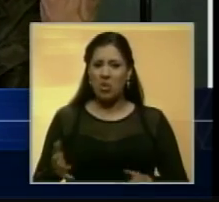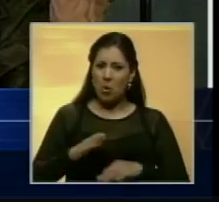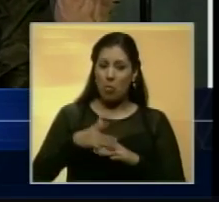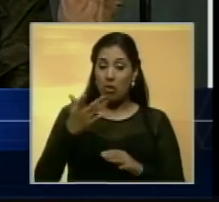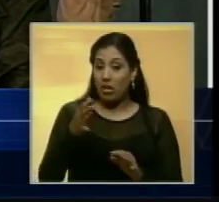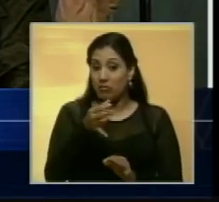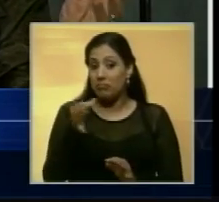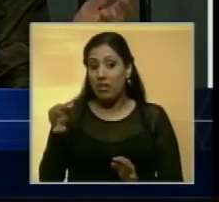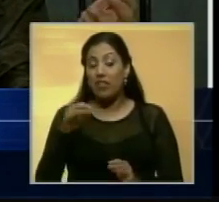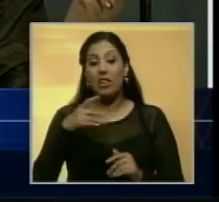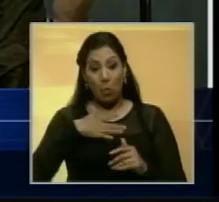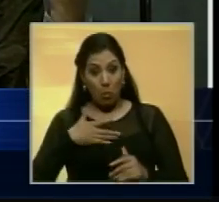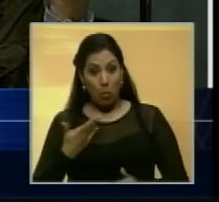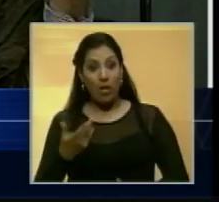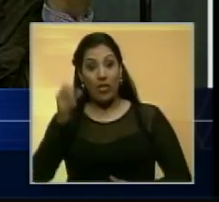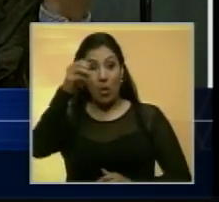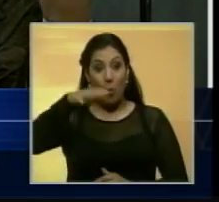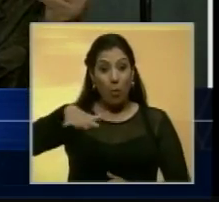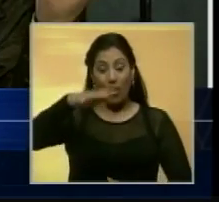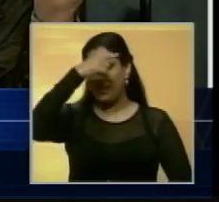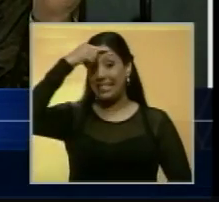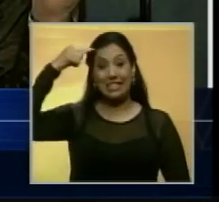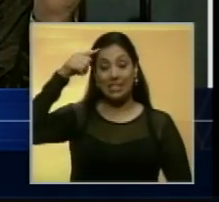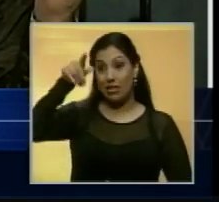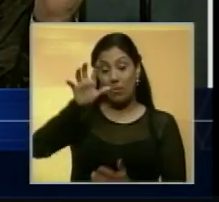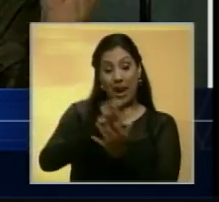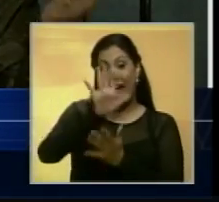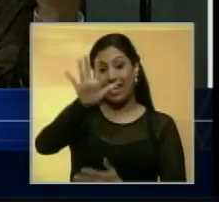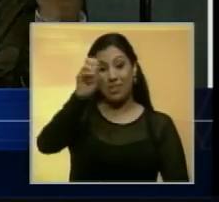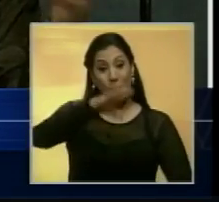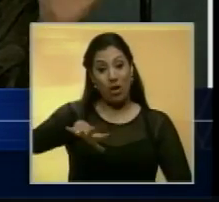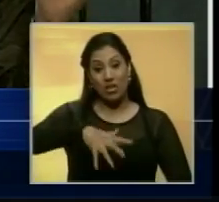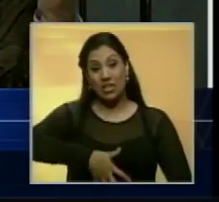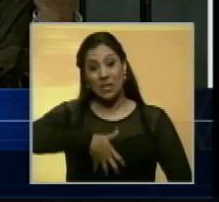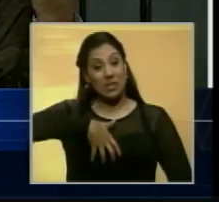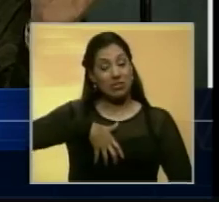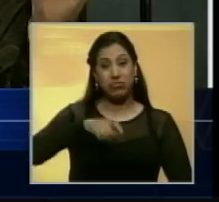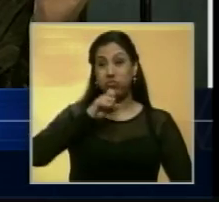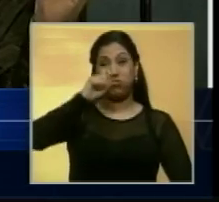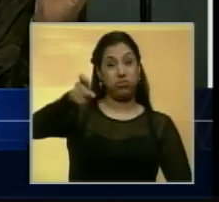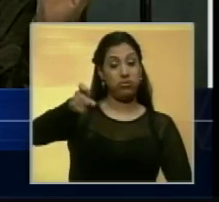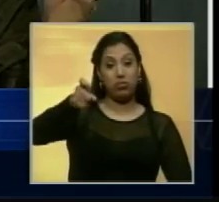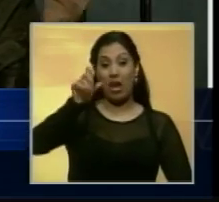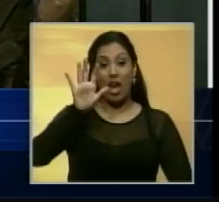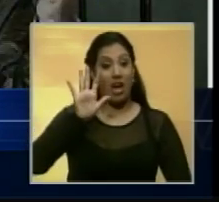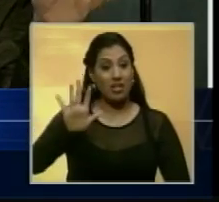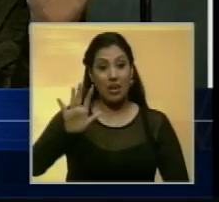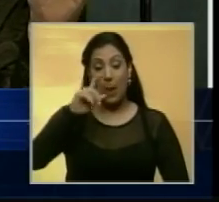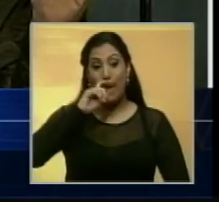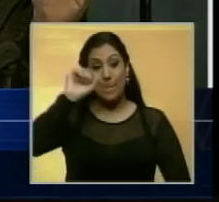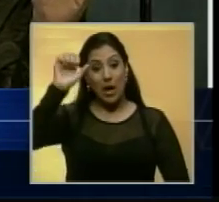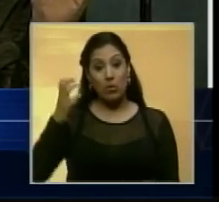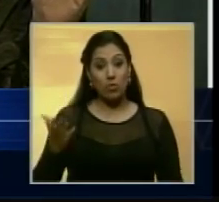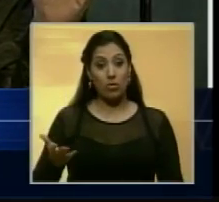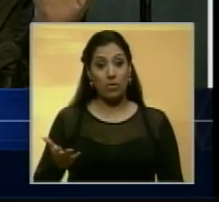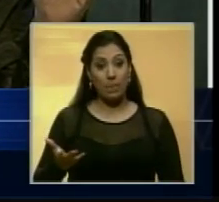Porque es perfectamente posible que ese pueblo que está harto, que abomina, que rechaza este